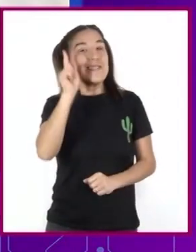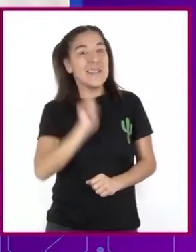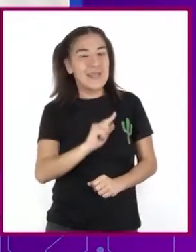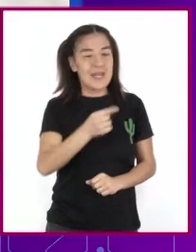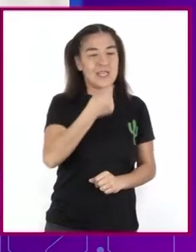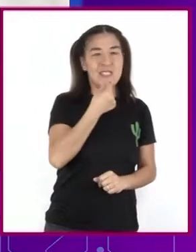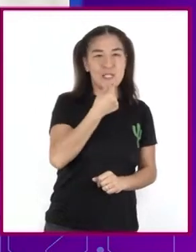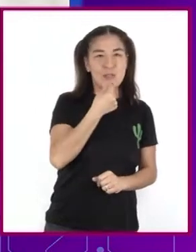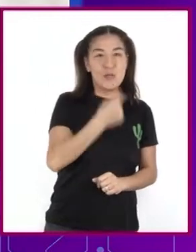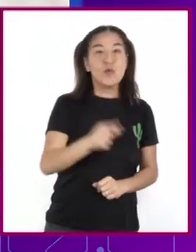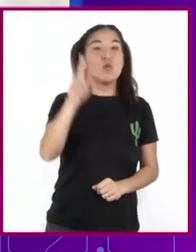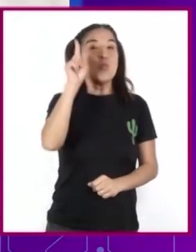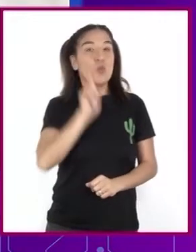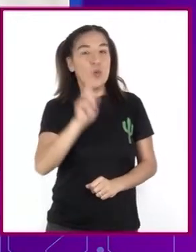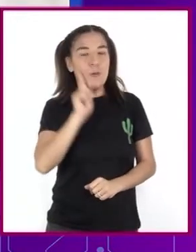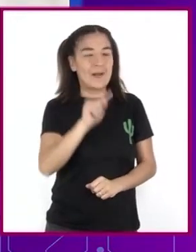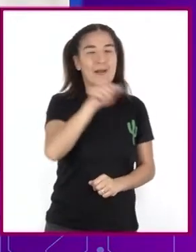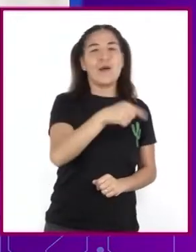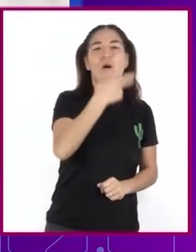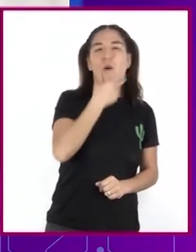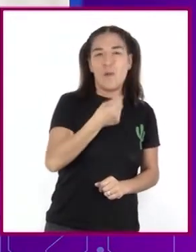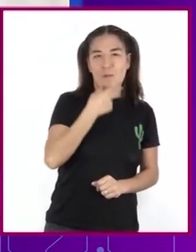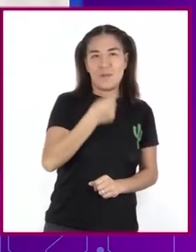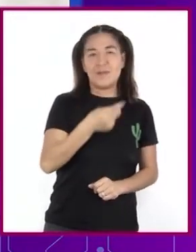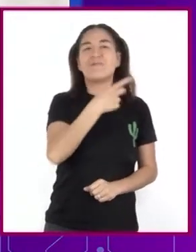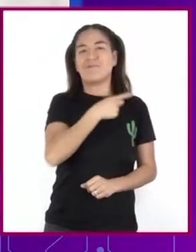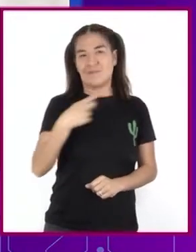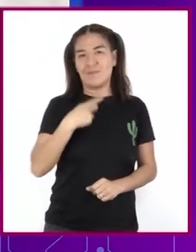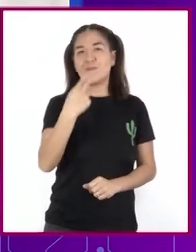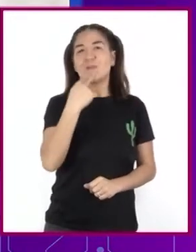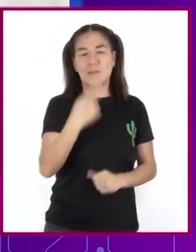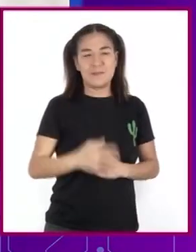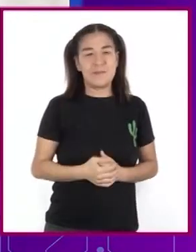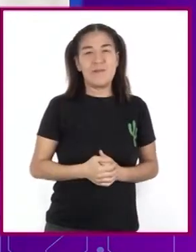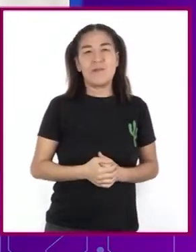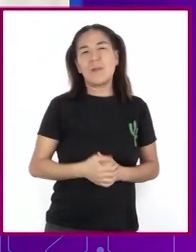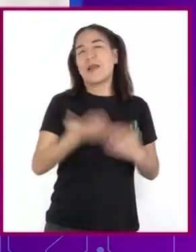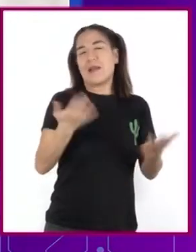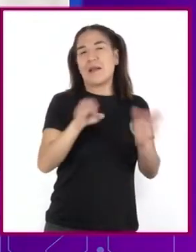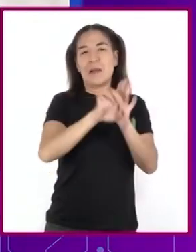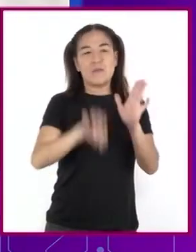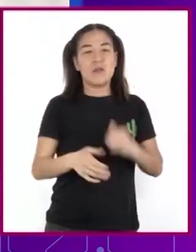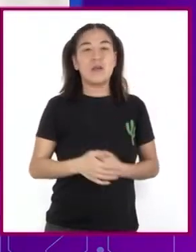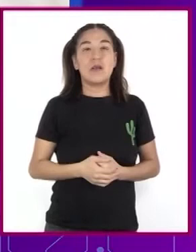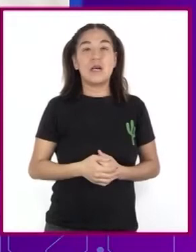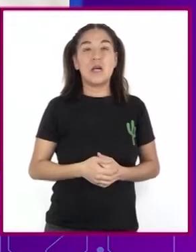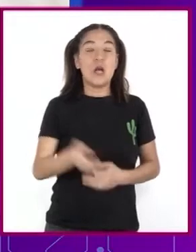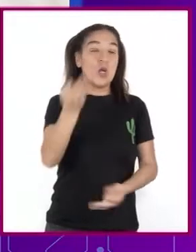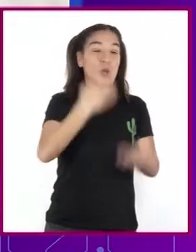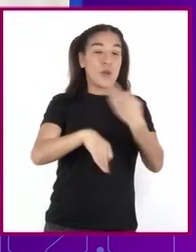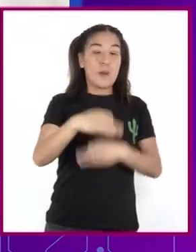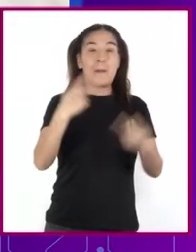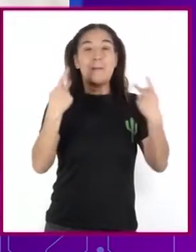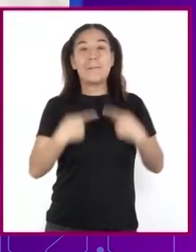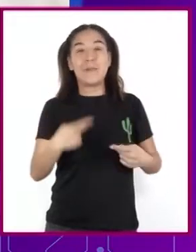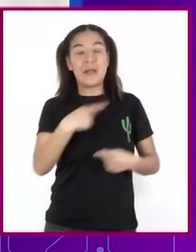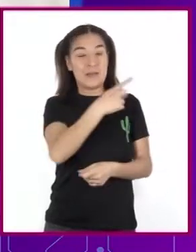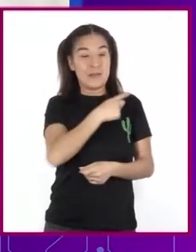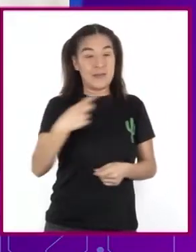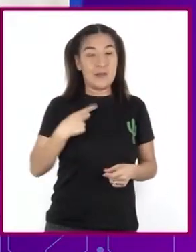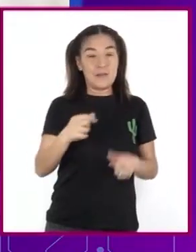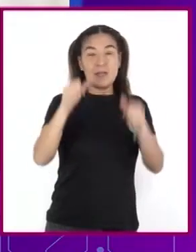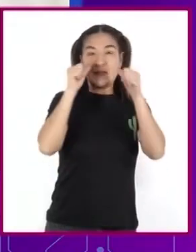mujeres y los hombres. En lugar de decir los servidores públicos deben ser